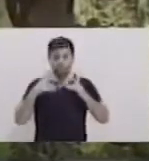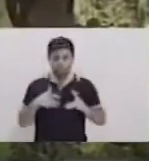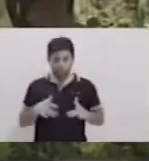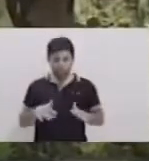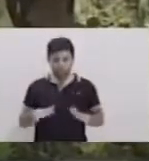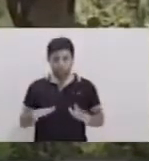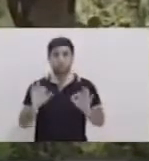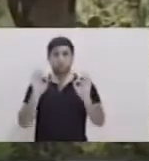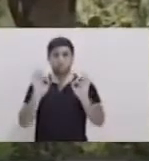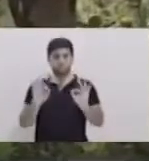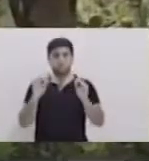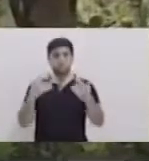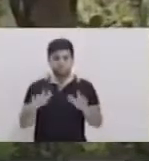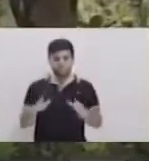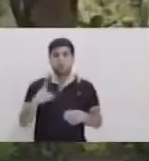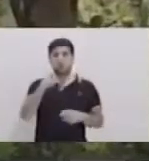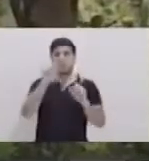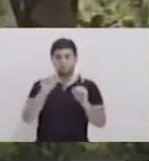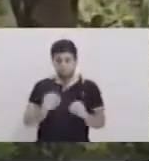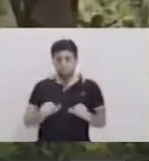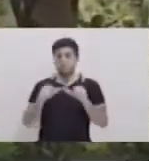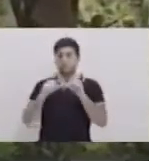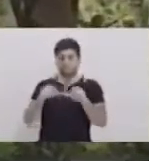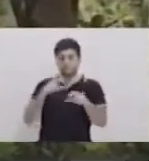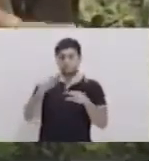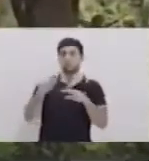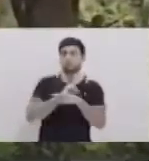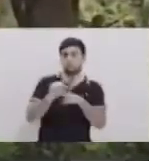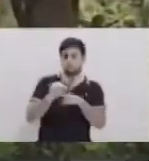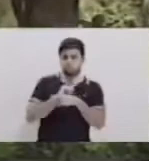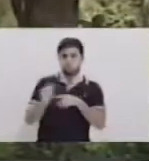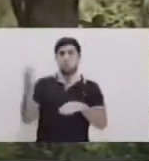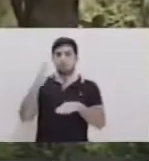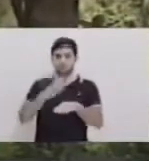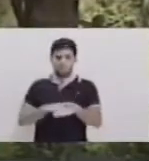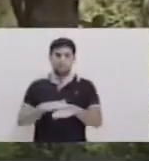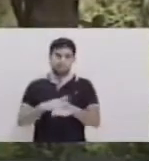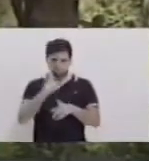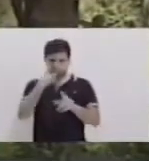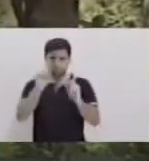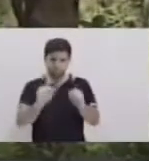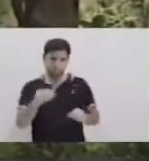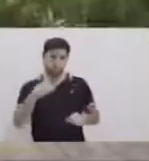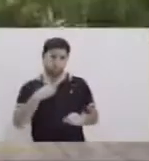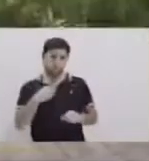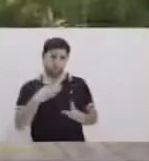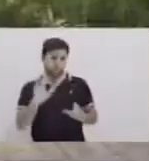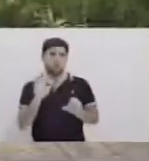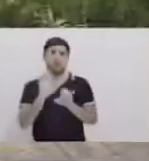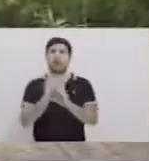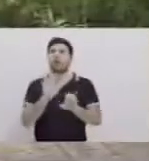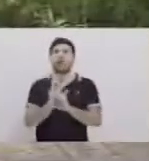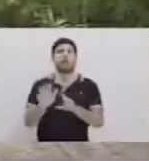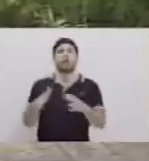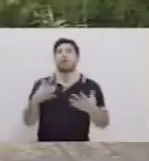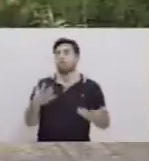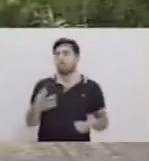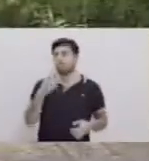estos ejercicios y esta dinámica, ustedes las pueden ir ampliando con más ejercicios de calentamiento. Como por